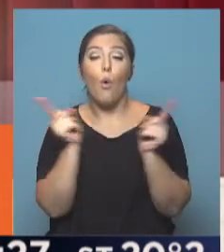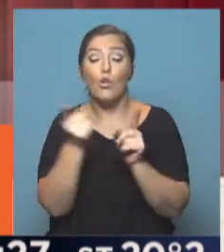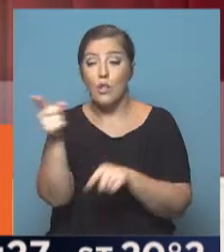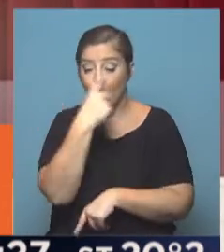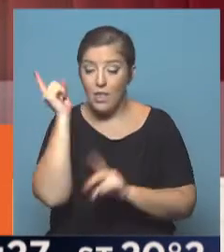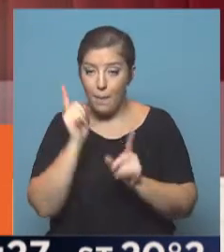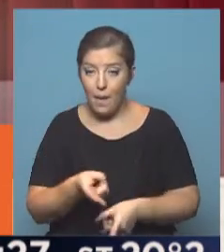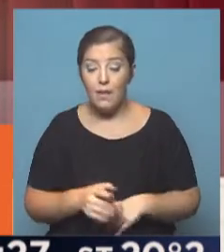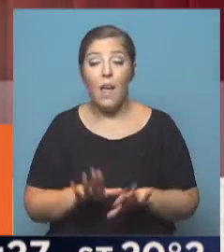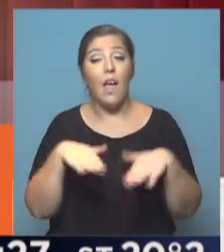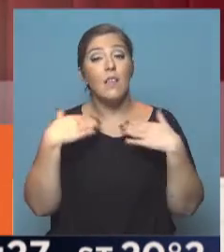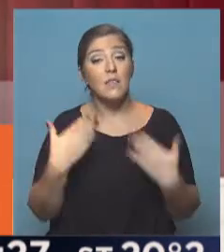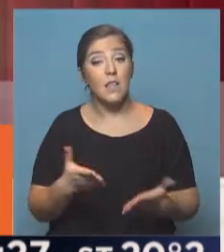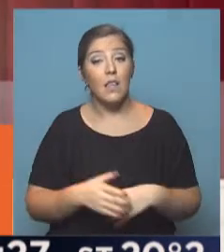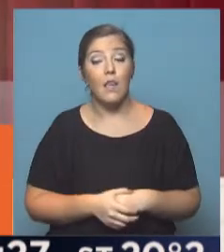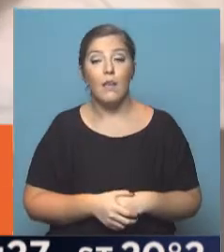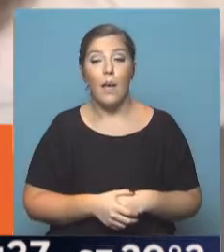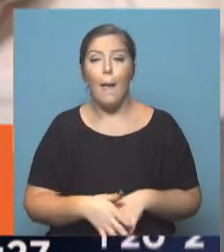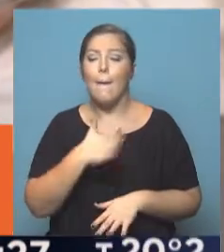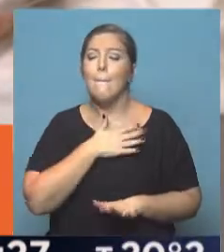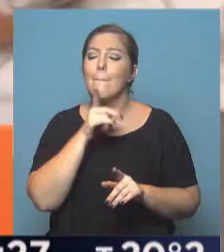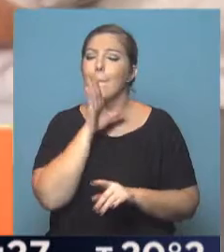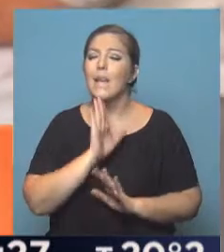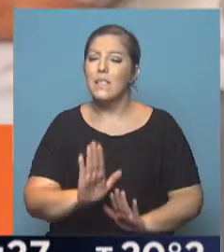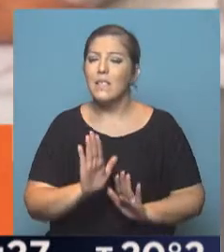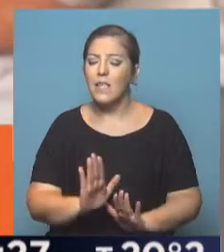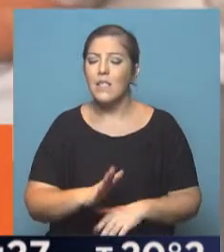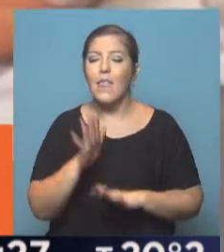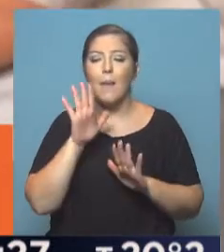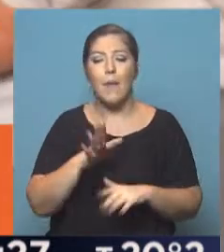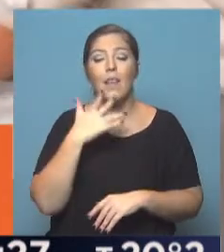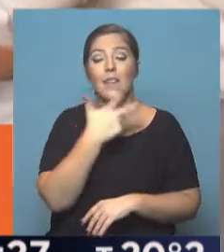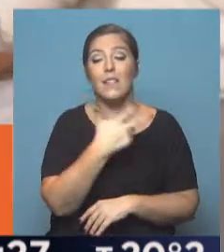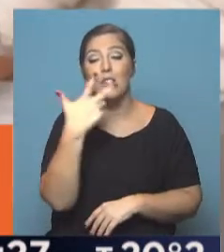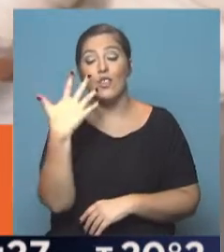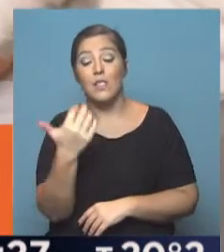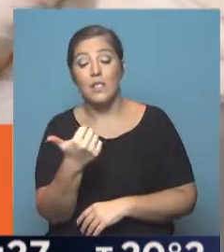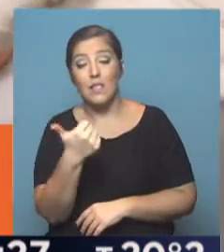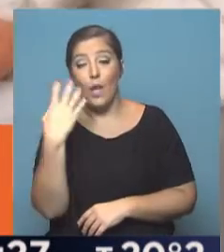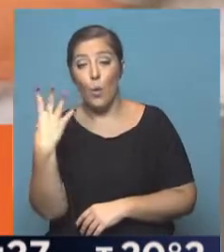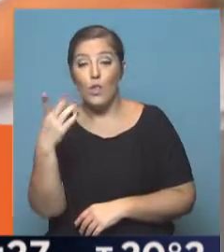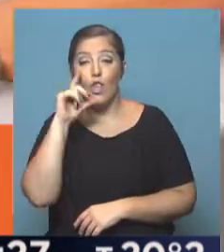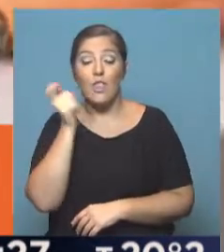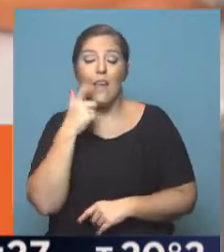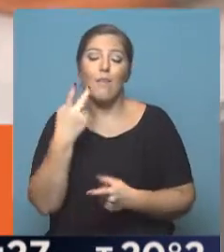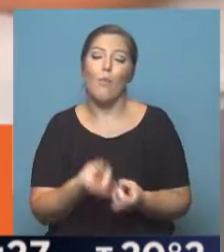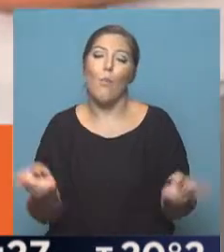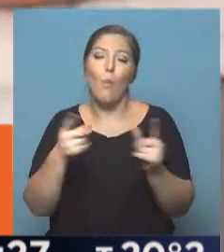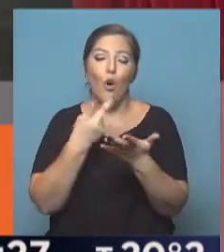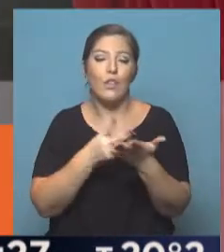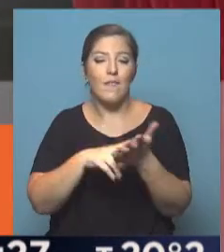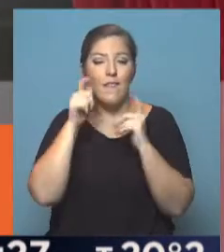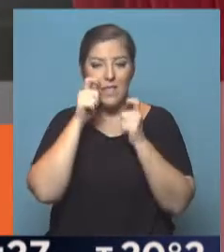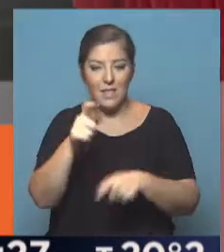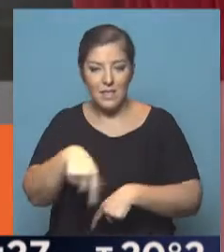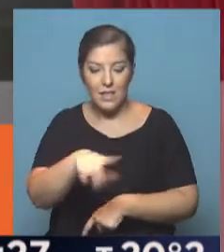nacional. Así que tengan la paciencia de esperar 364 días que vamos a tener de nuevo la visita de